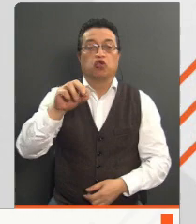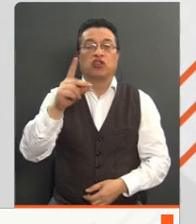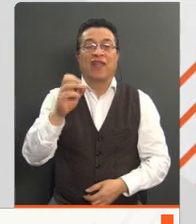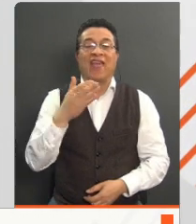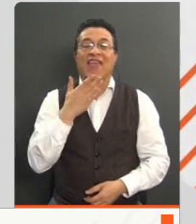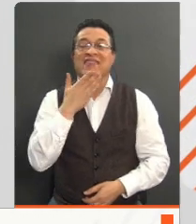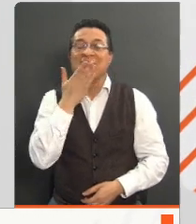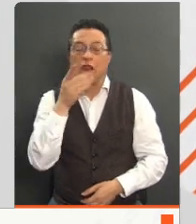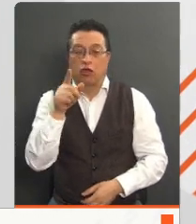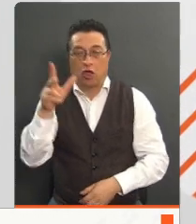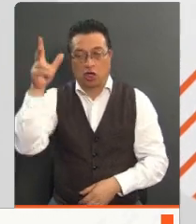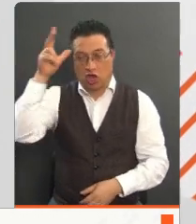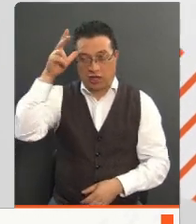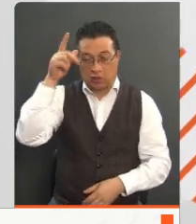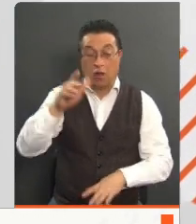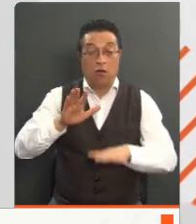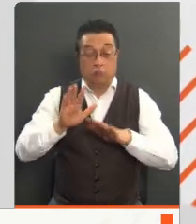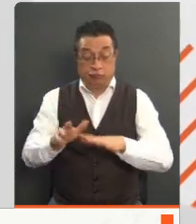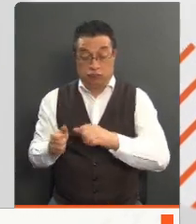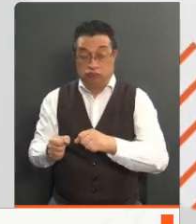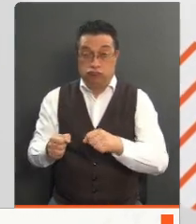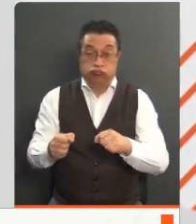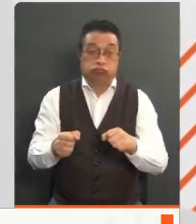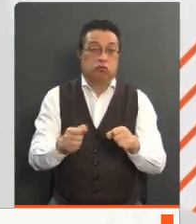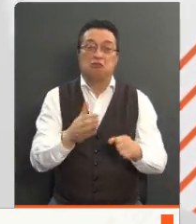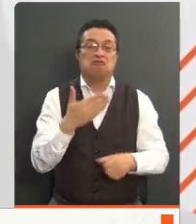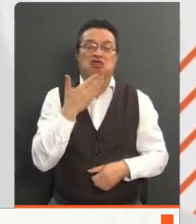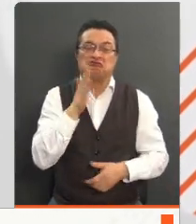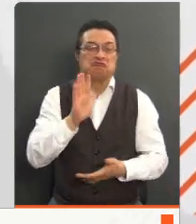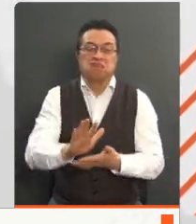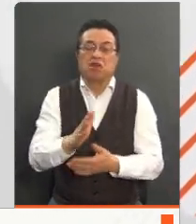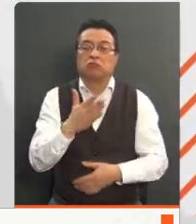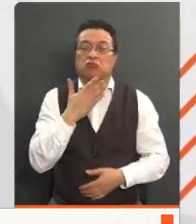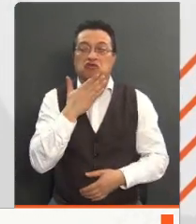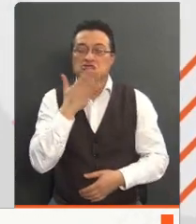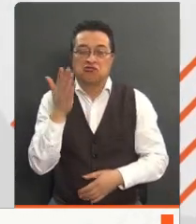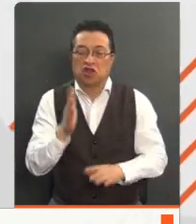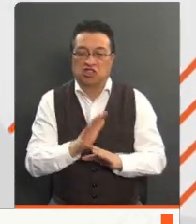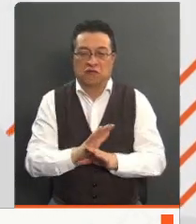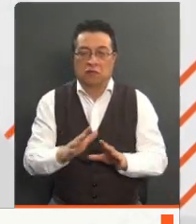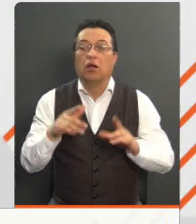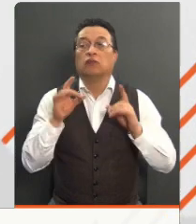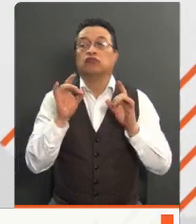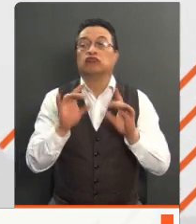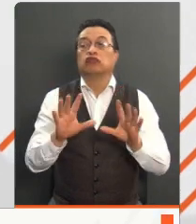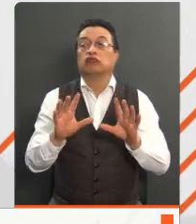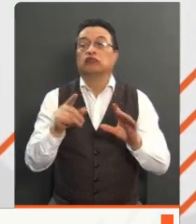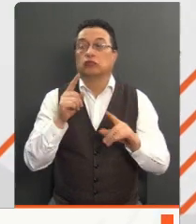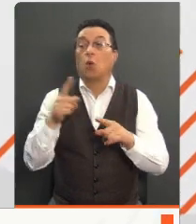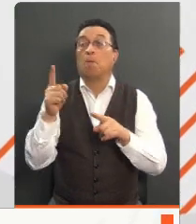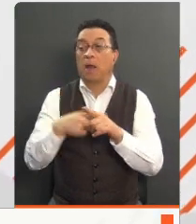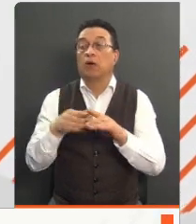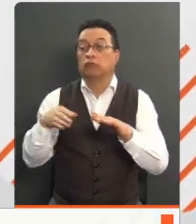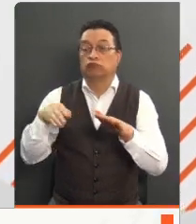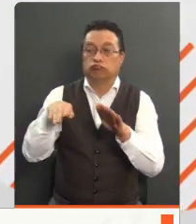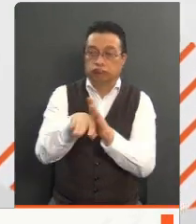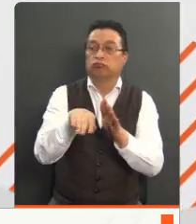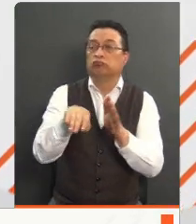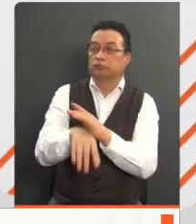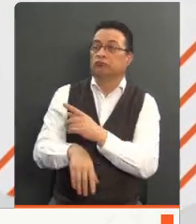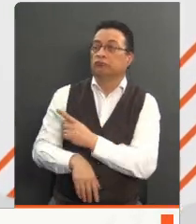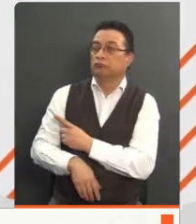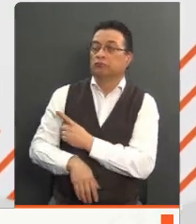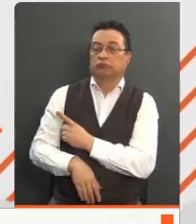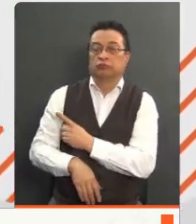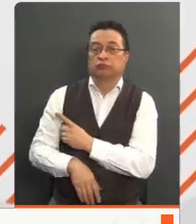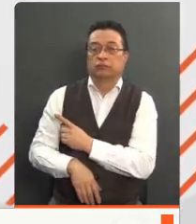del conductor, los frenos en este caso de poco y nada sirvieron. La escarcha hizo lo suyo, uno más a la seguidilla de accidentes registrados